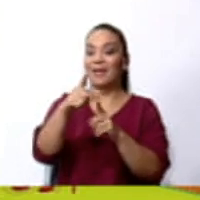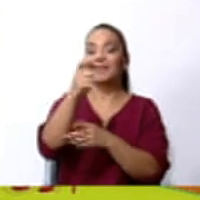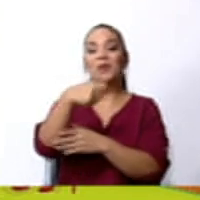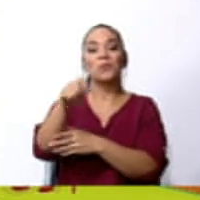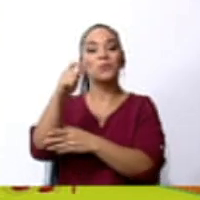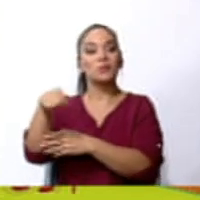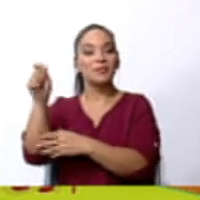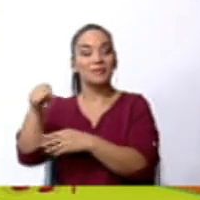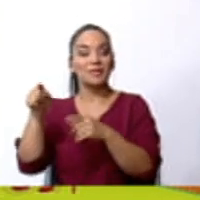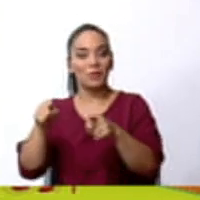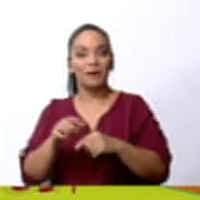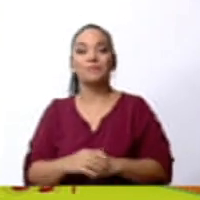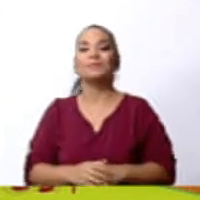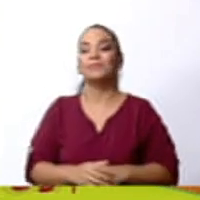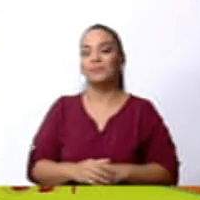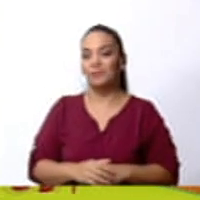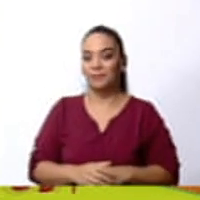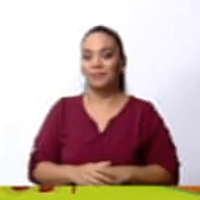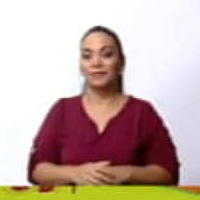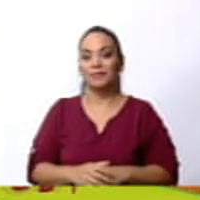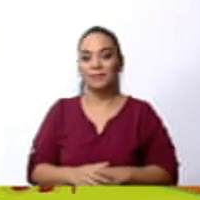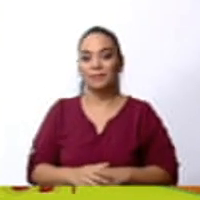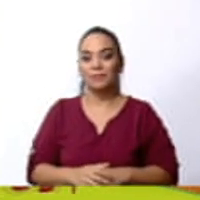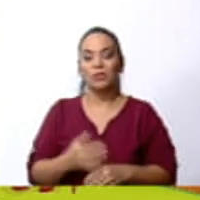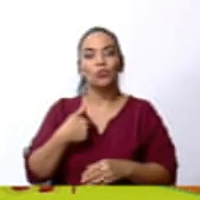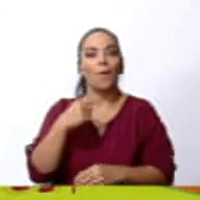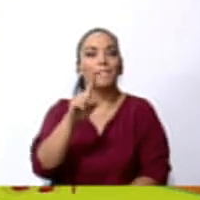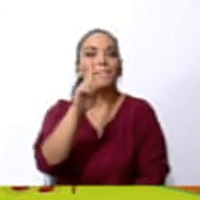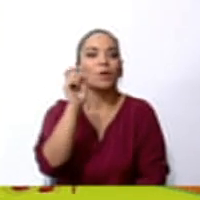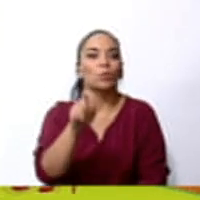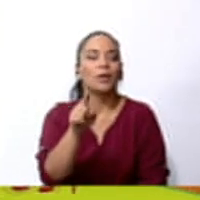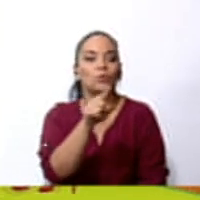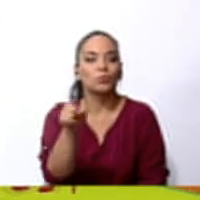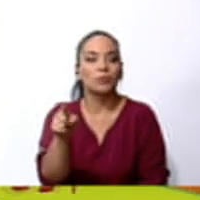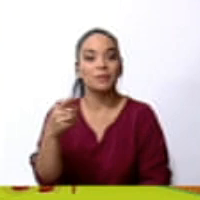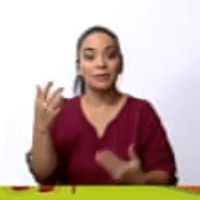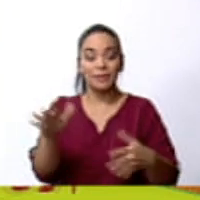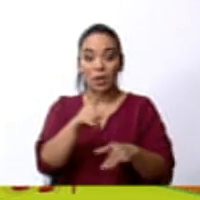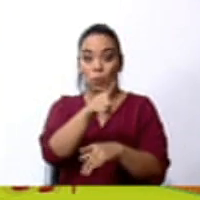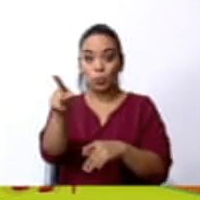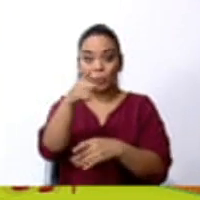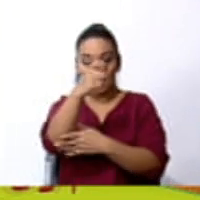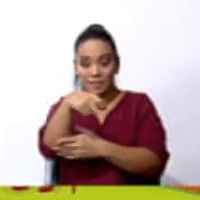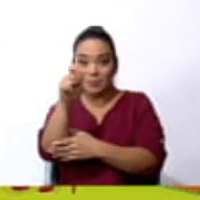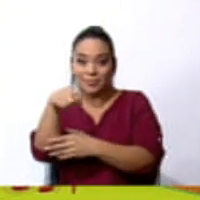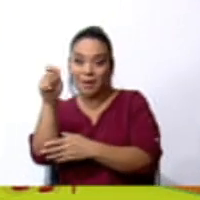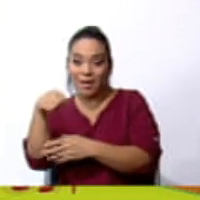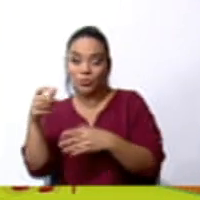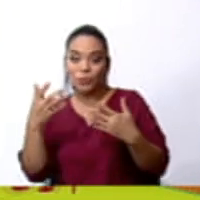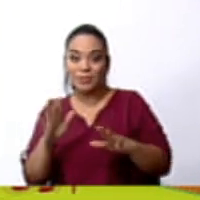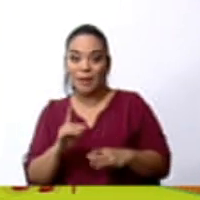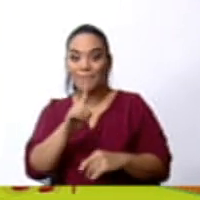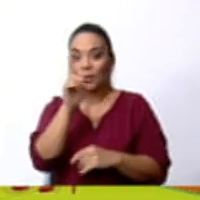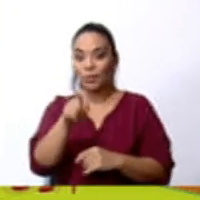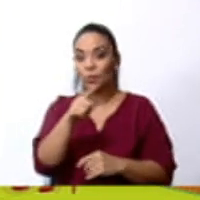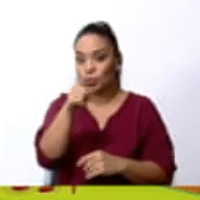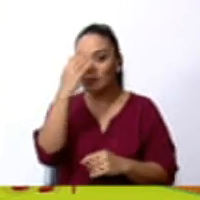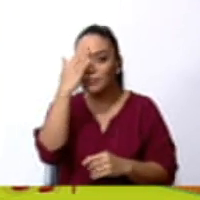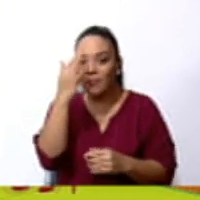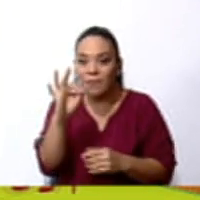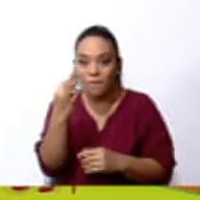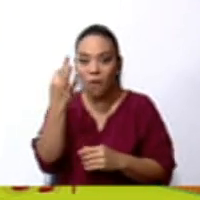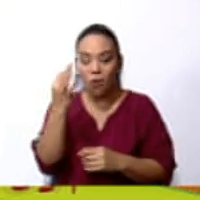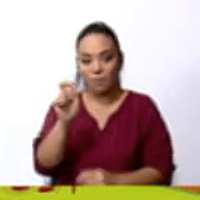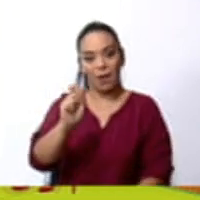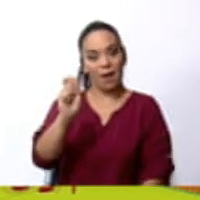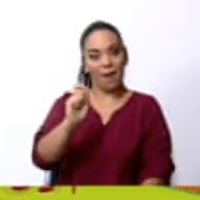pero yo quiero, a ver, quiero preguntarles a ustedes, ¿ya han hecho algunos trazos? ¿Saben la forma en que tenemos que